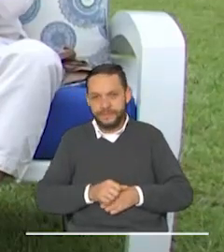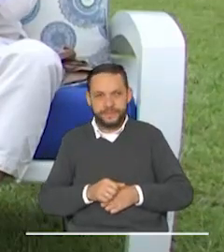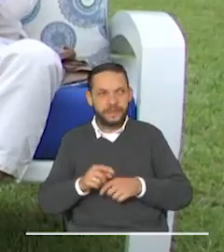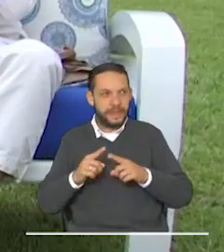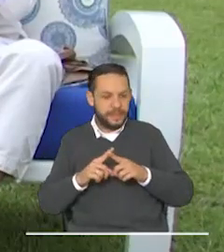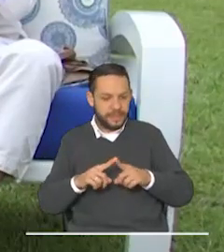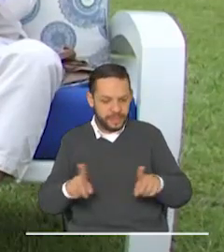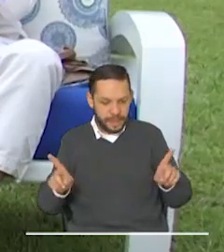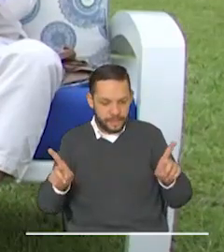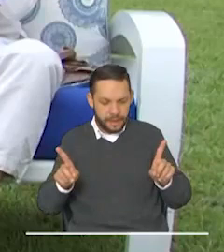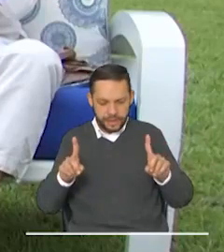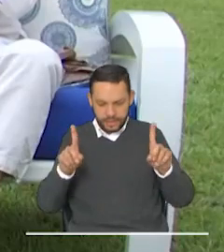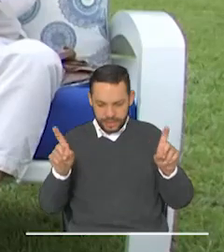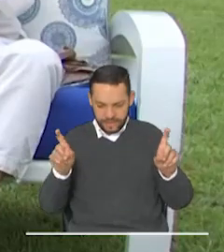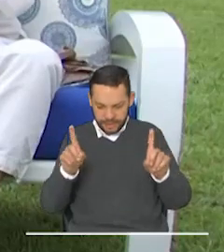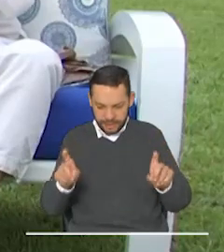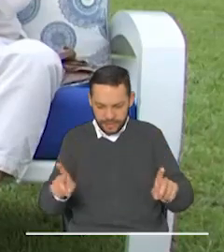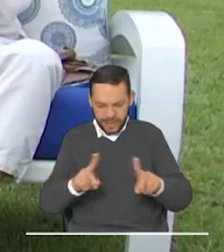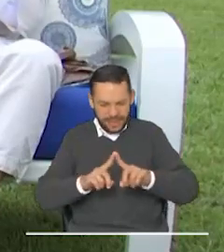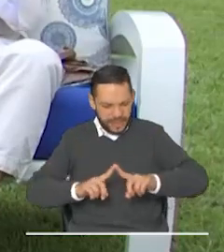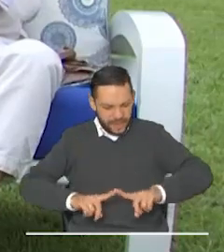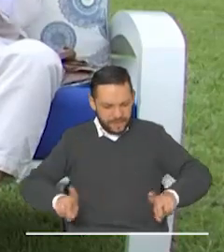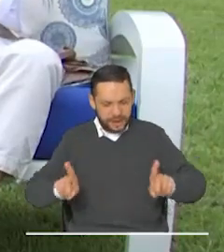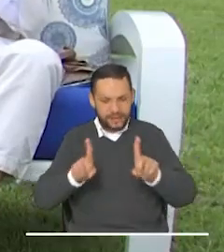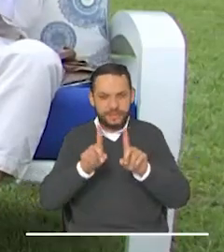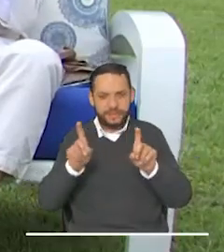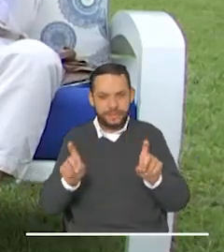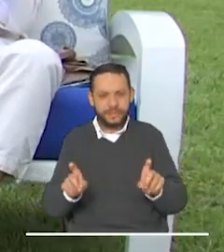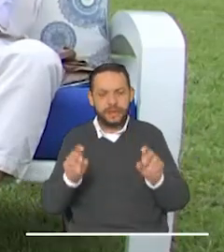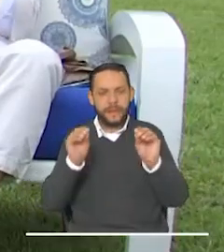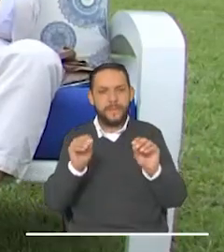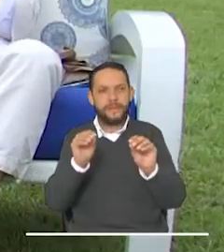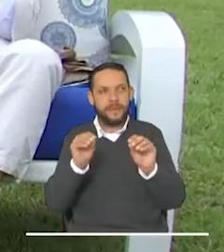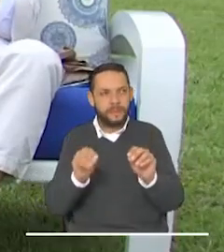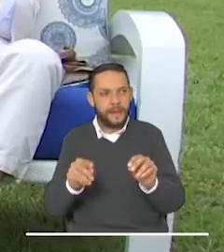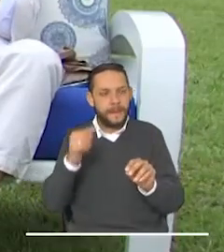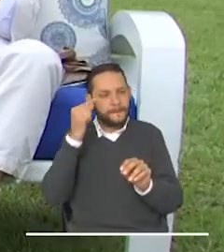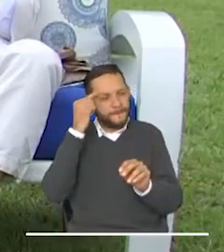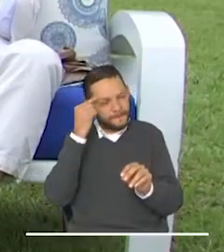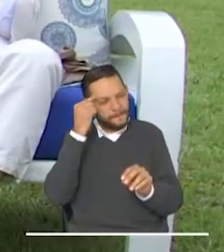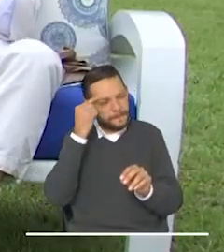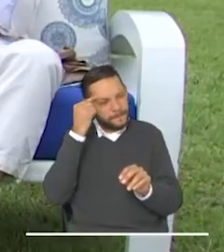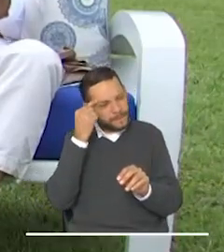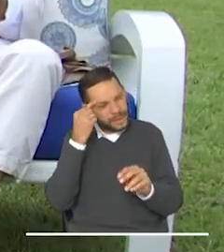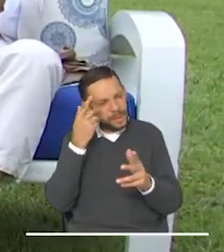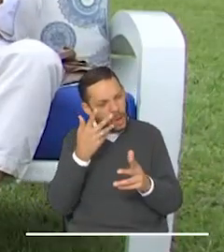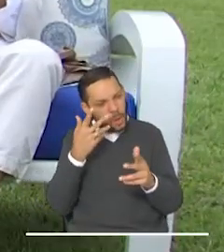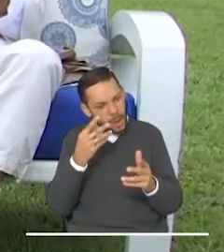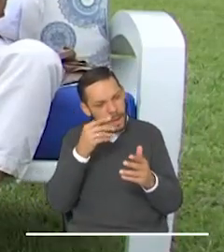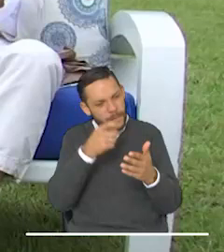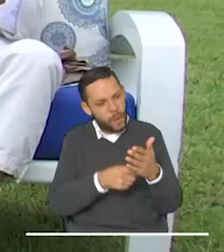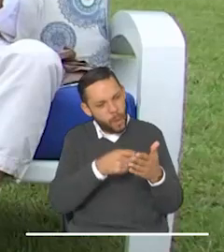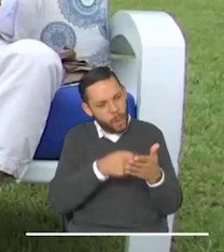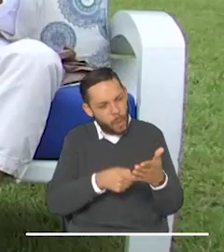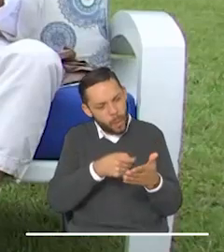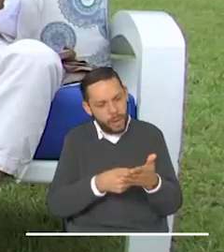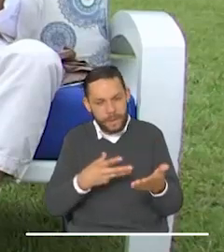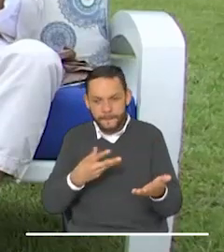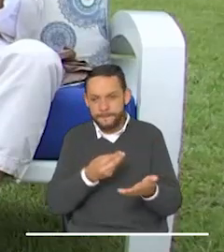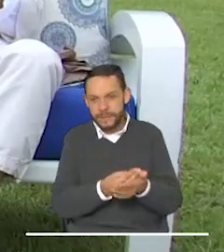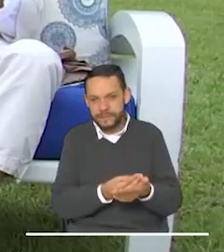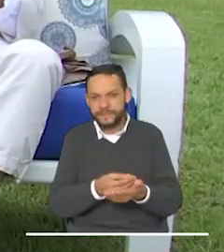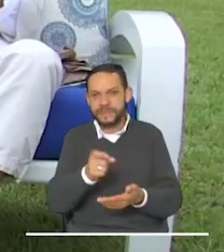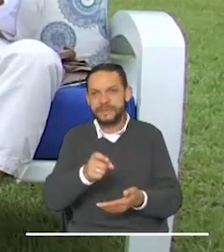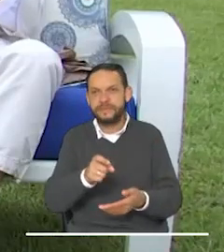diferente tenemos que entrar a cambiar nuestros pensamientos y eso es lo que queremos hacer durante